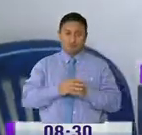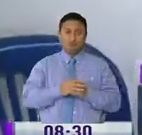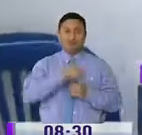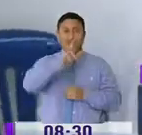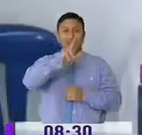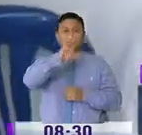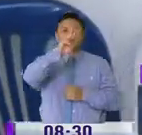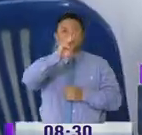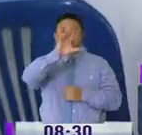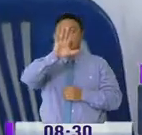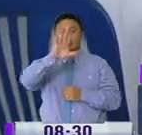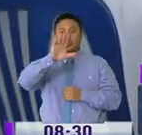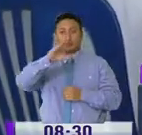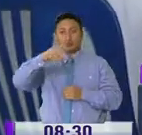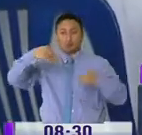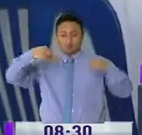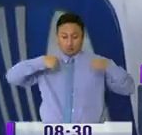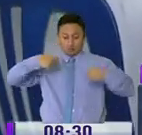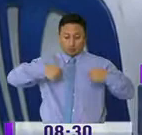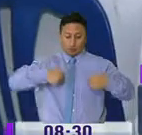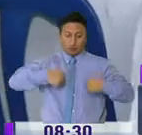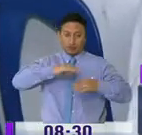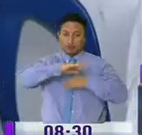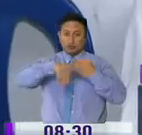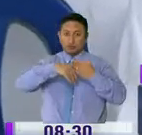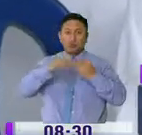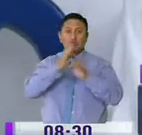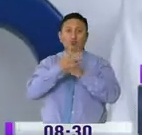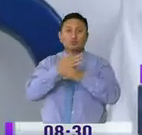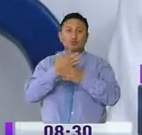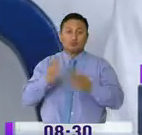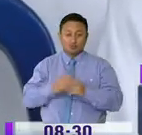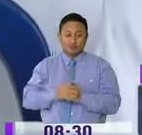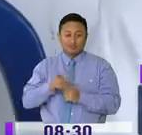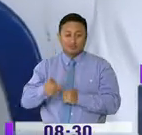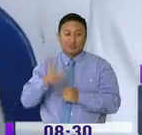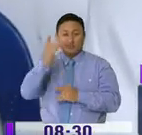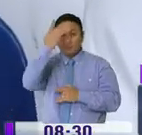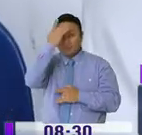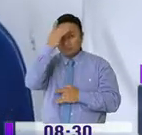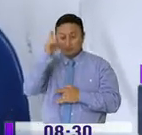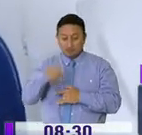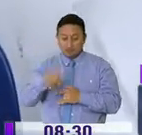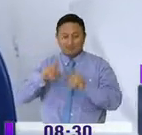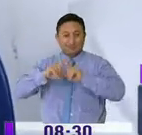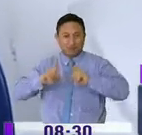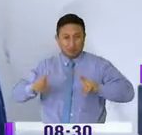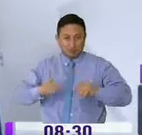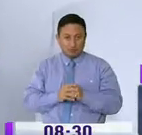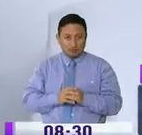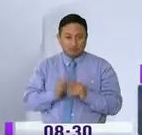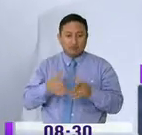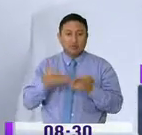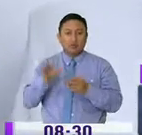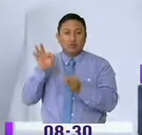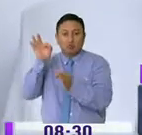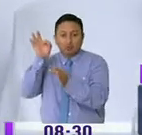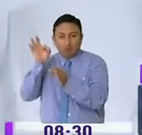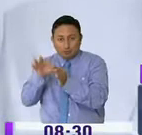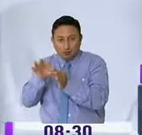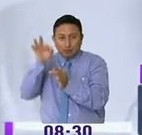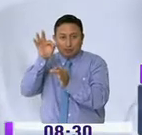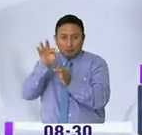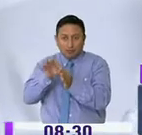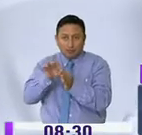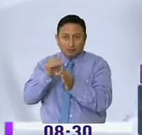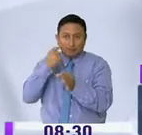365 puntos. Todos los puntos tienen sus funciones, según la enfermedad todo es diferente, donde va a pinchar. Generalmente